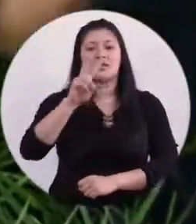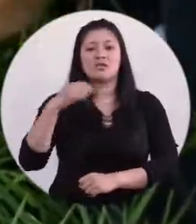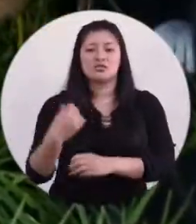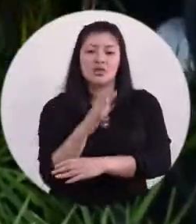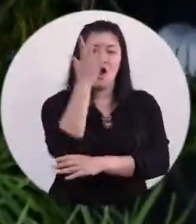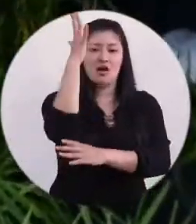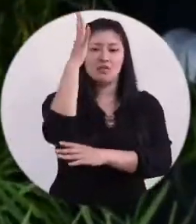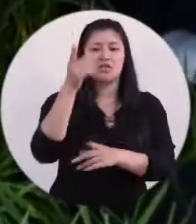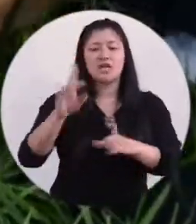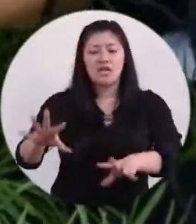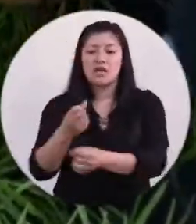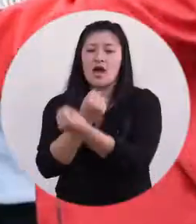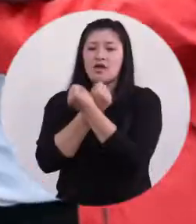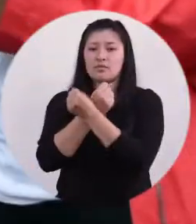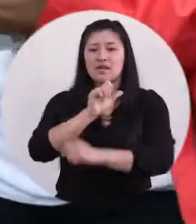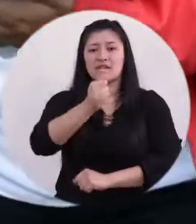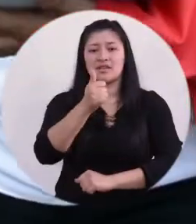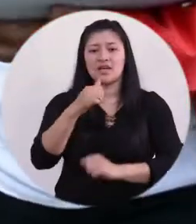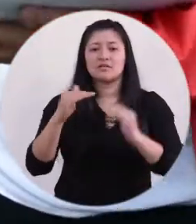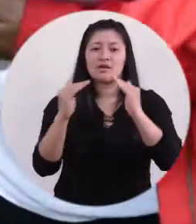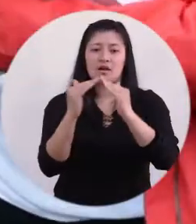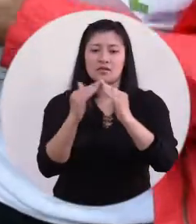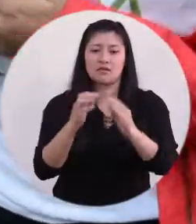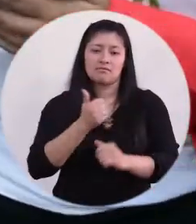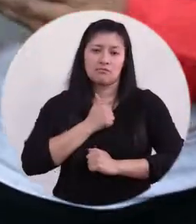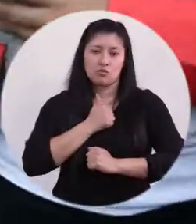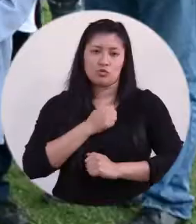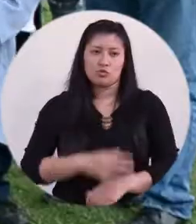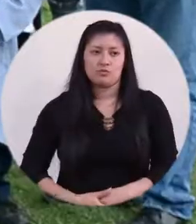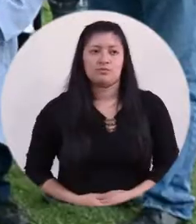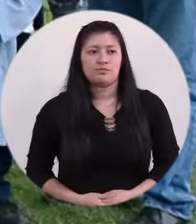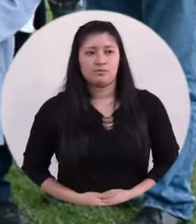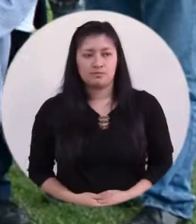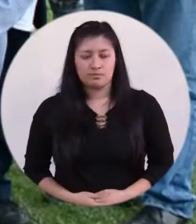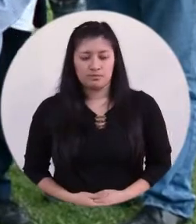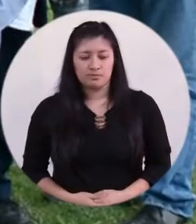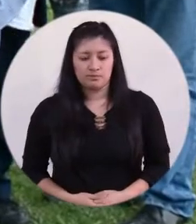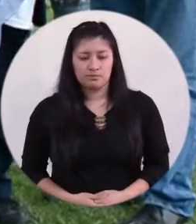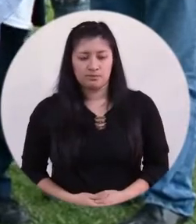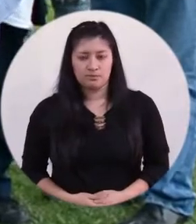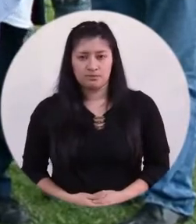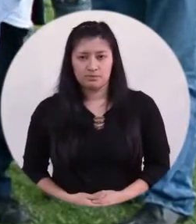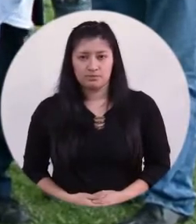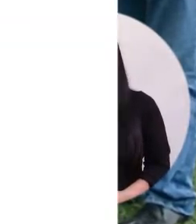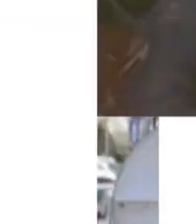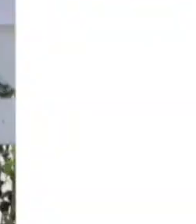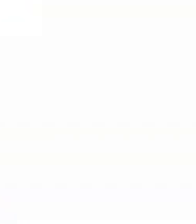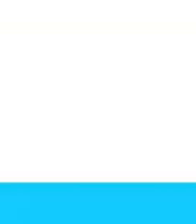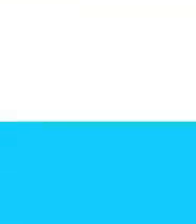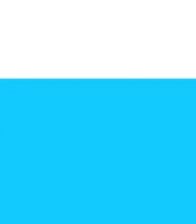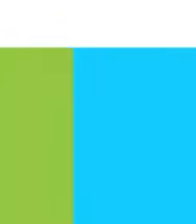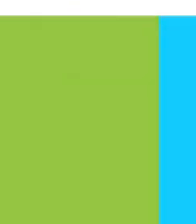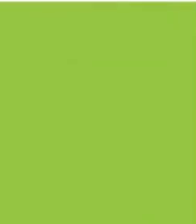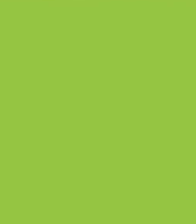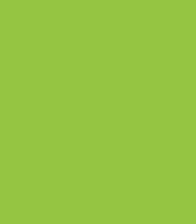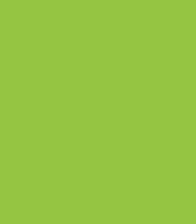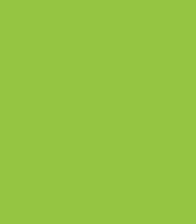educativa ciudad de pasto de 22 árboles ornamentales y adoptar 10 más para sus hogares